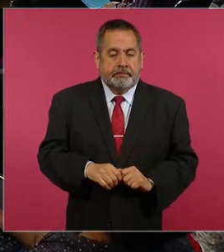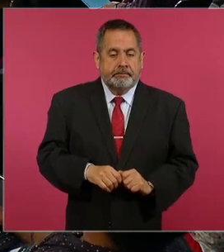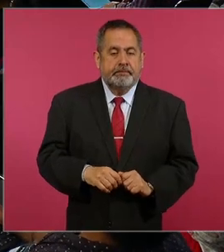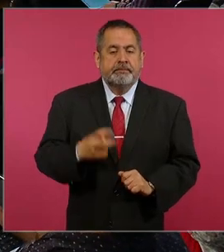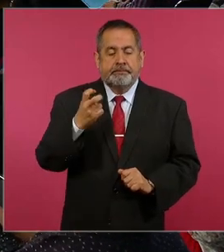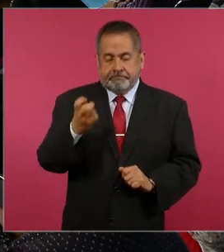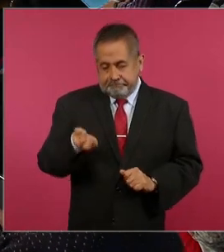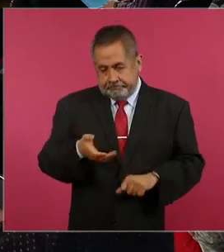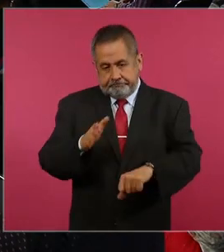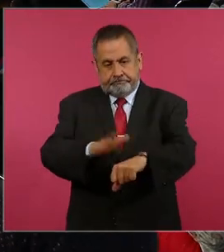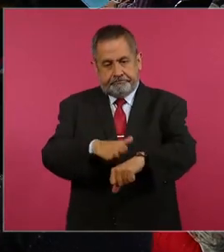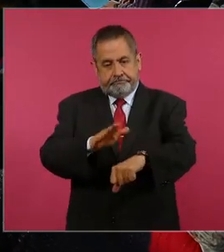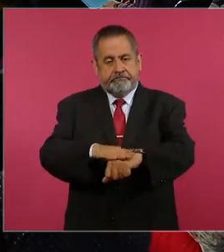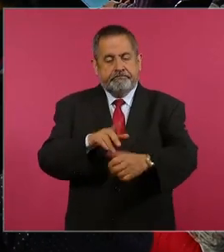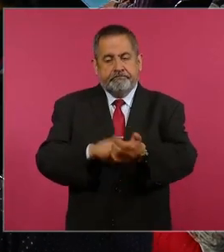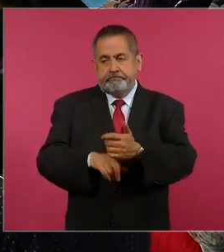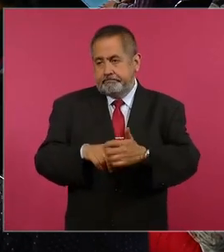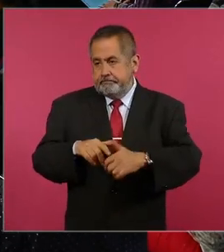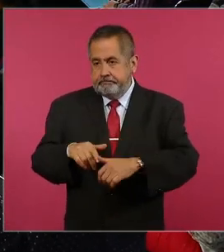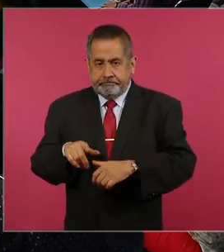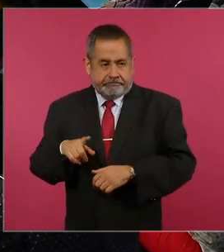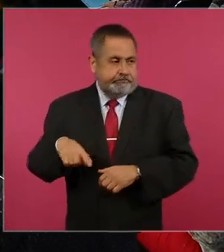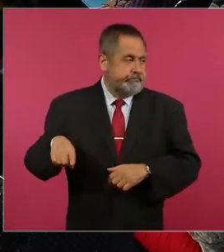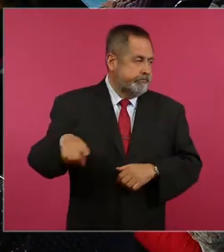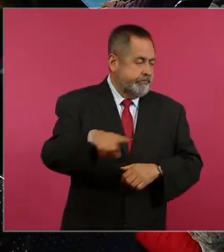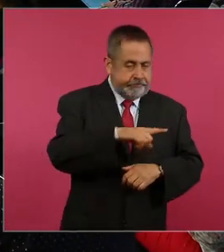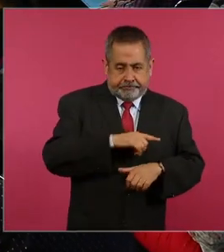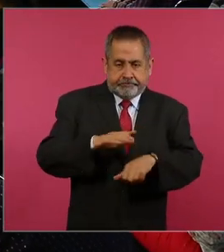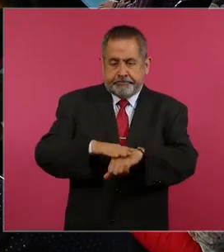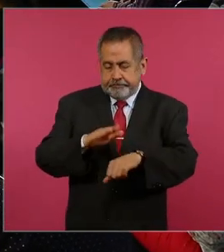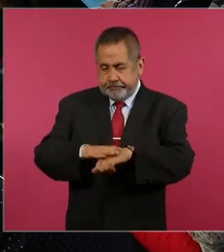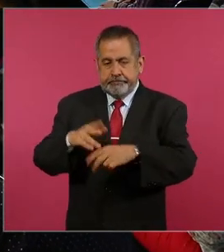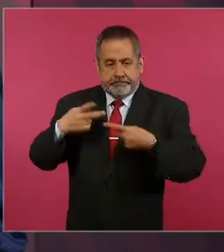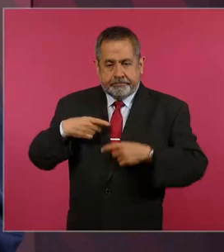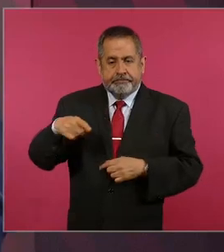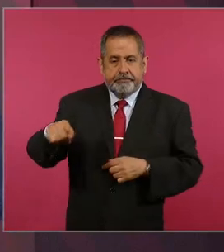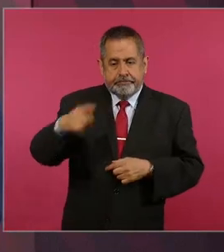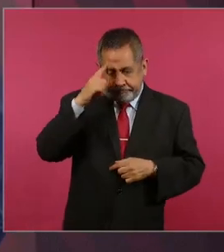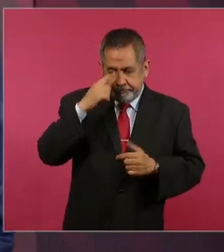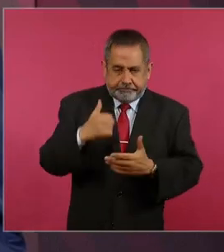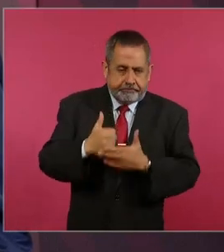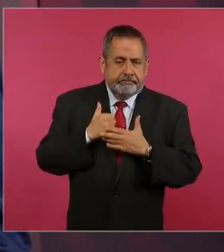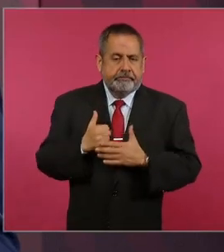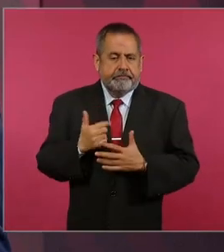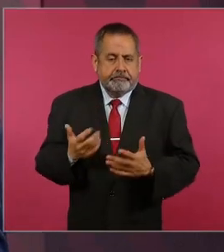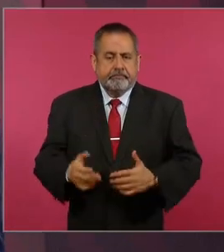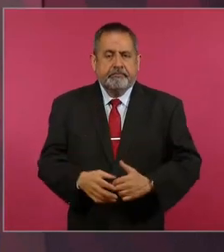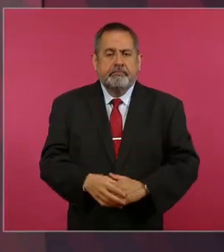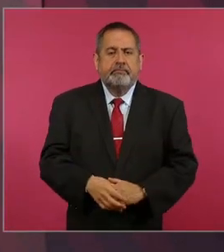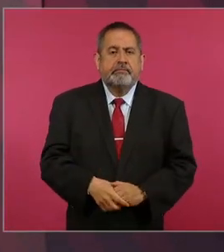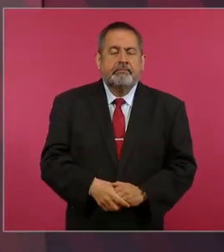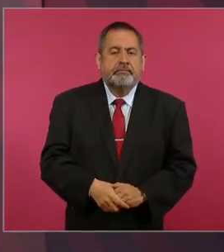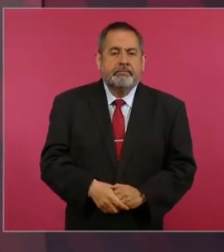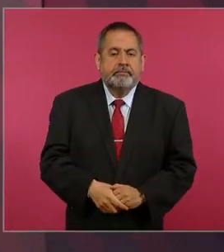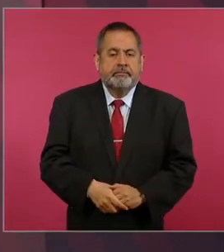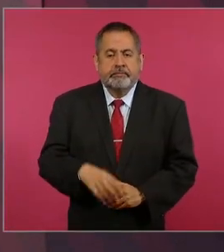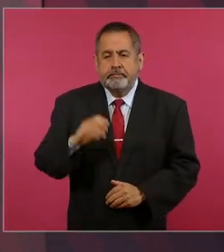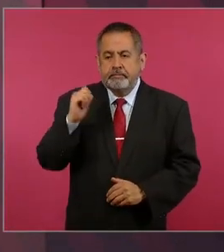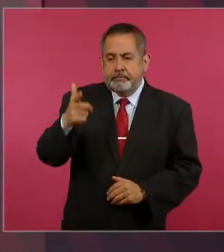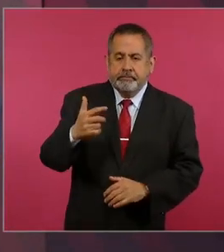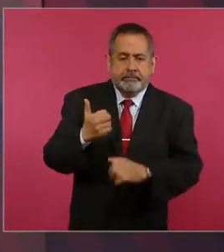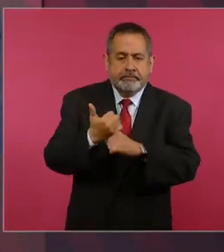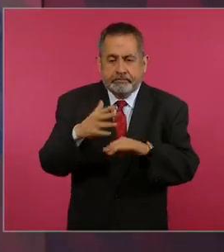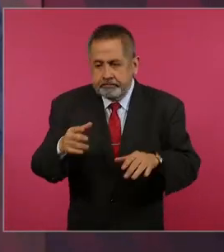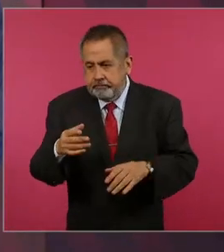hago un llamamiento a toda la población para que nos ayuden. Si tienen